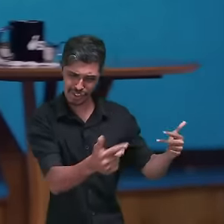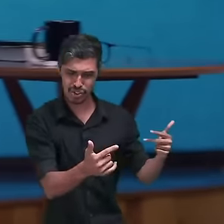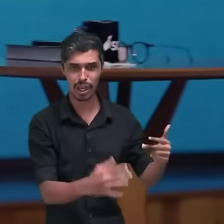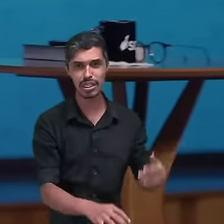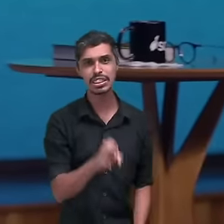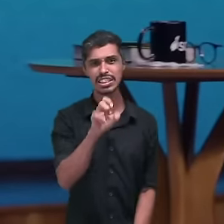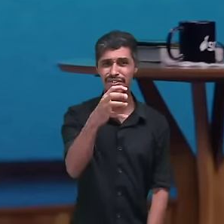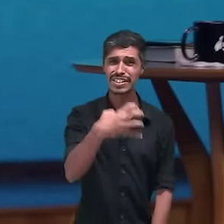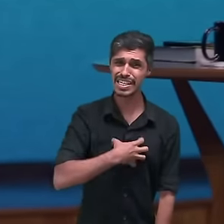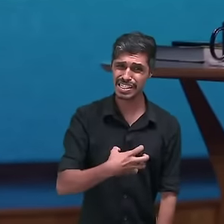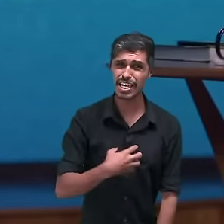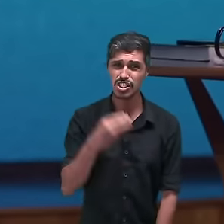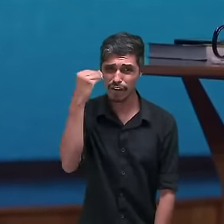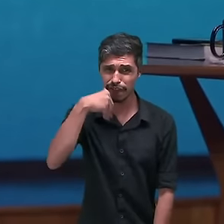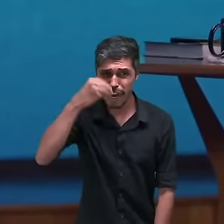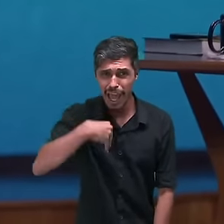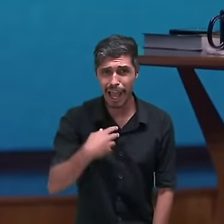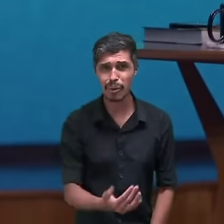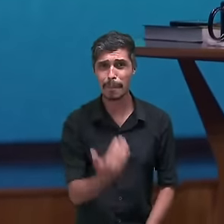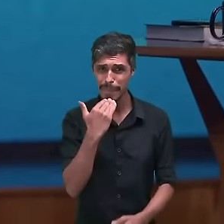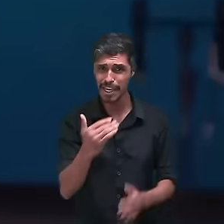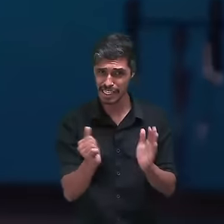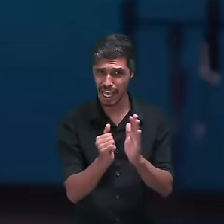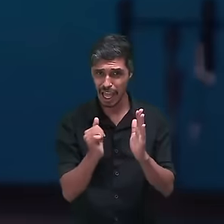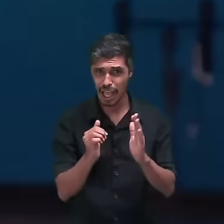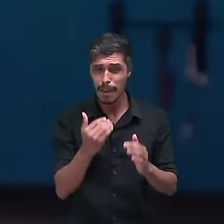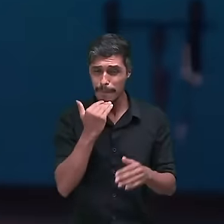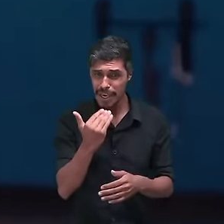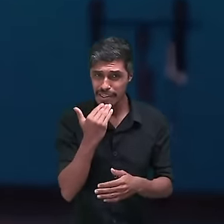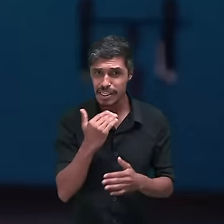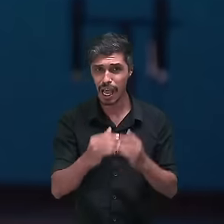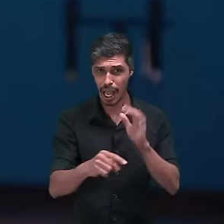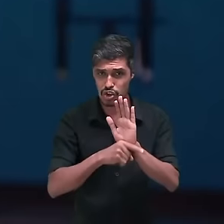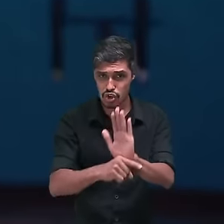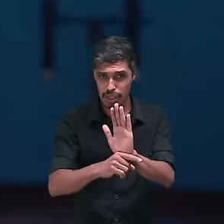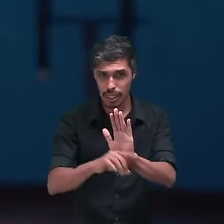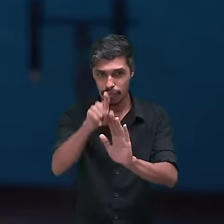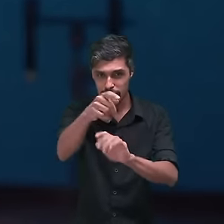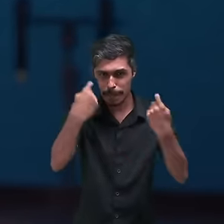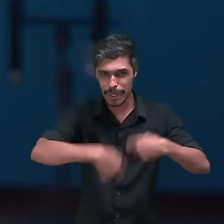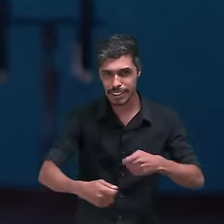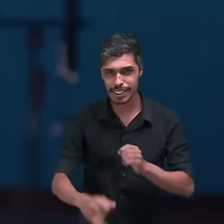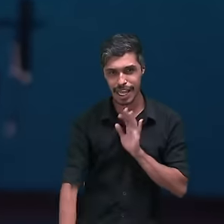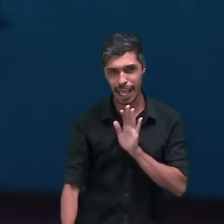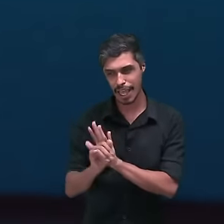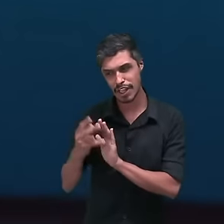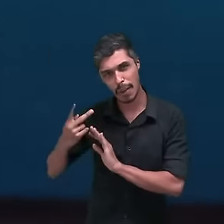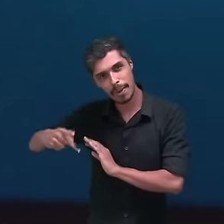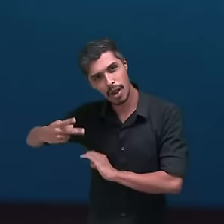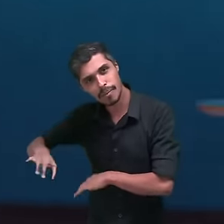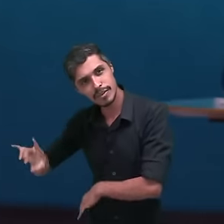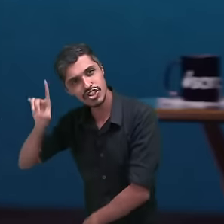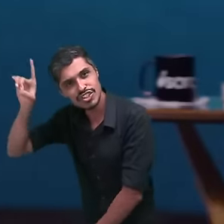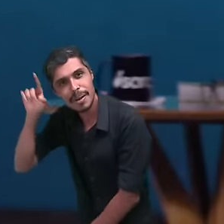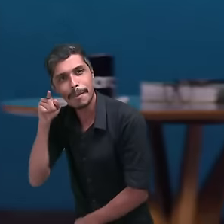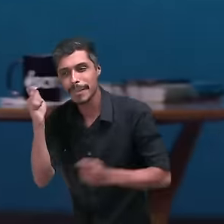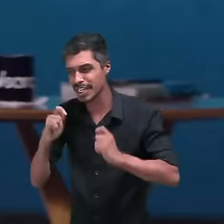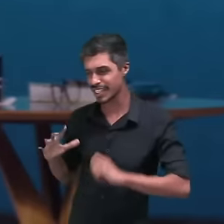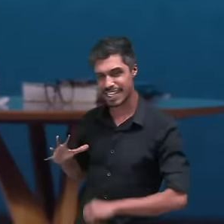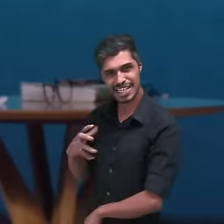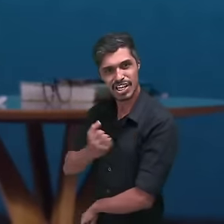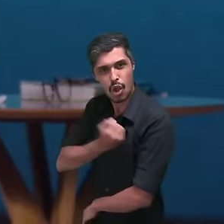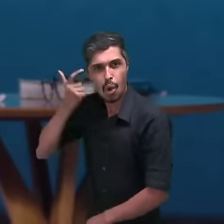puedo hacer? Usted precisa recuperar su identidad hebrea. Usted precisa recuperar